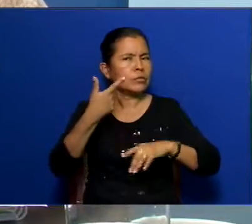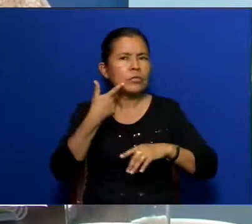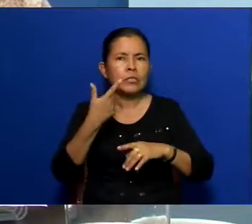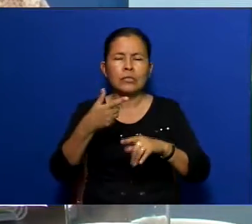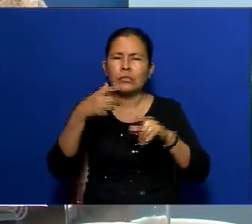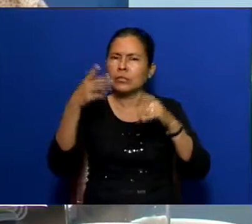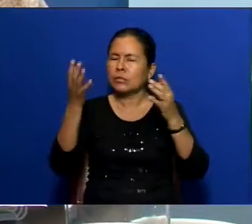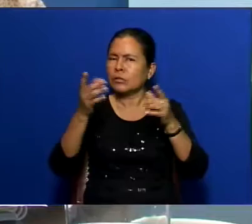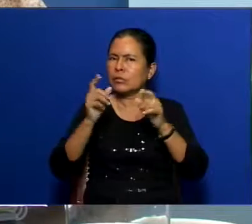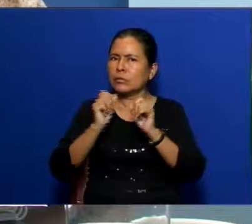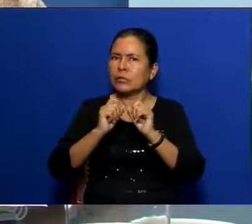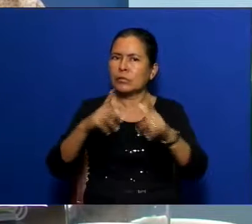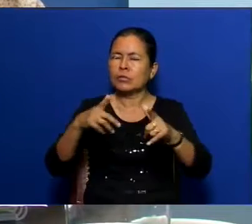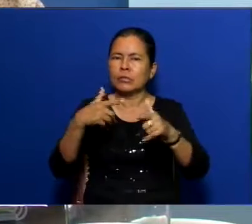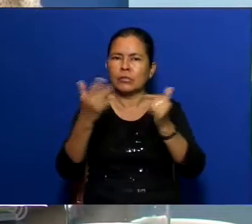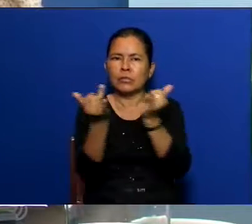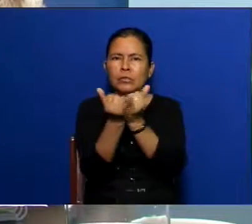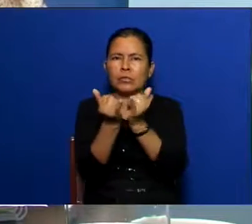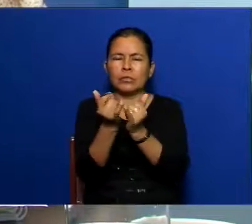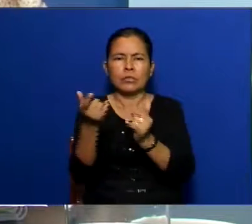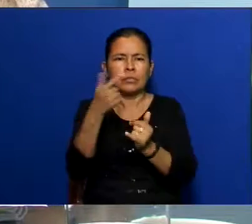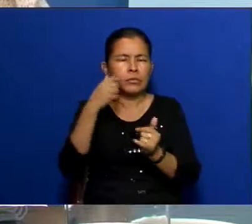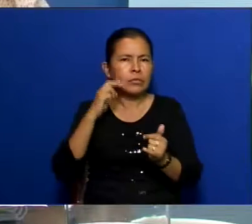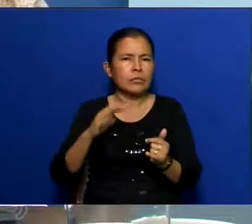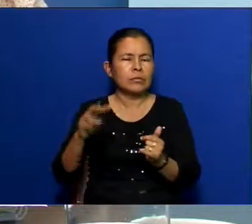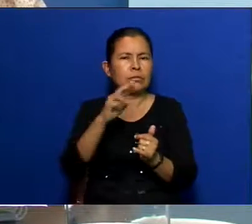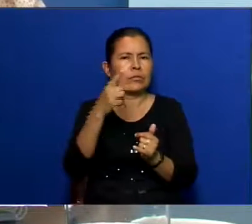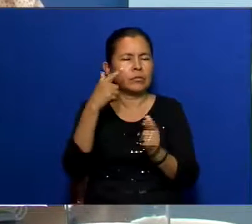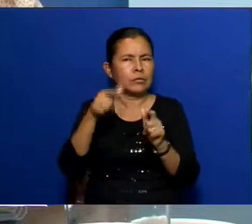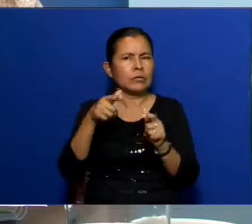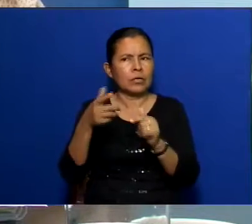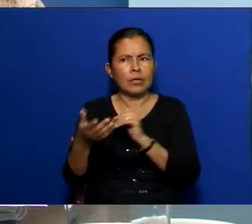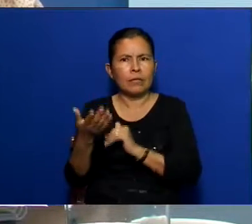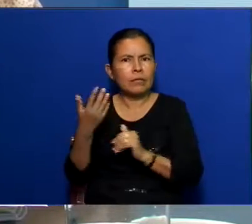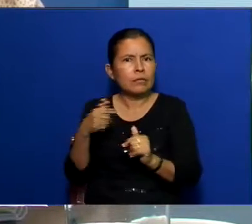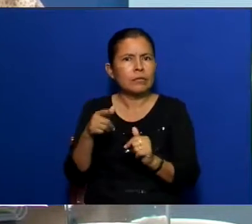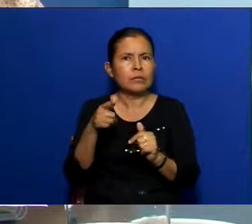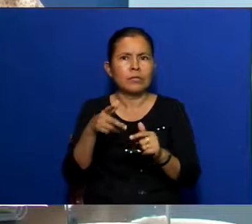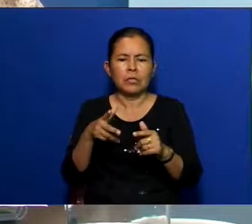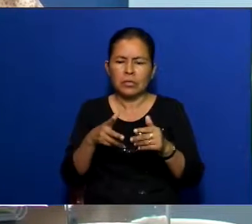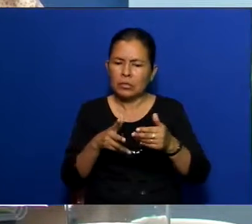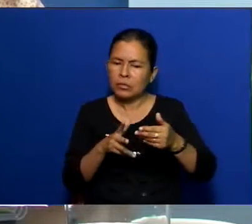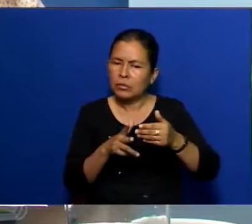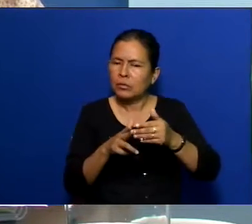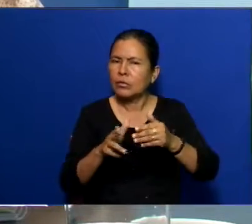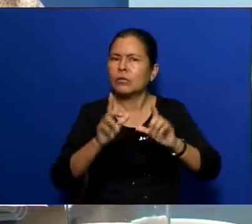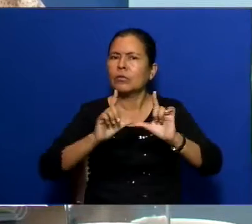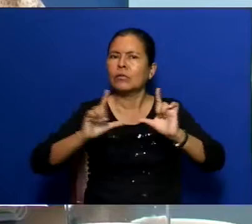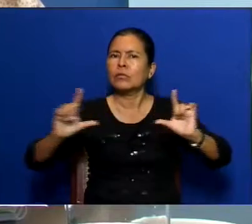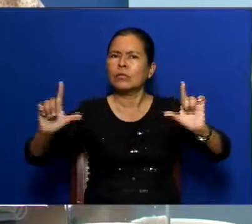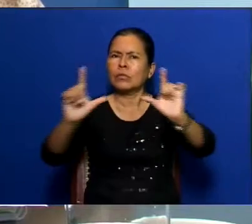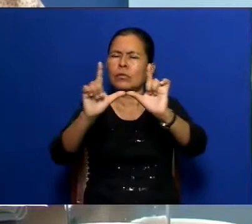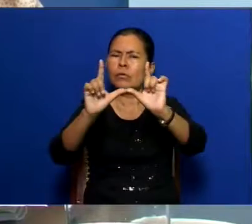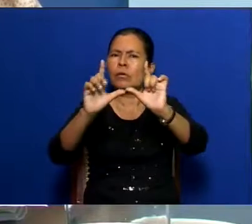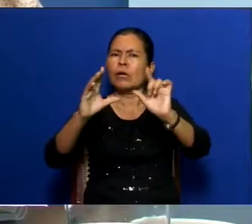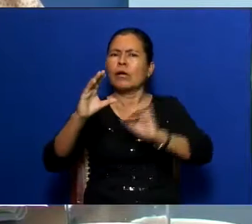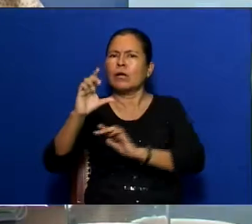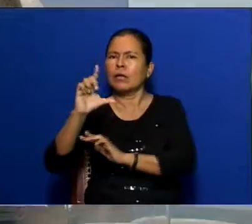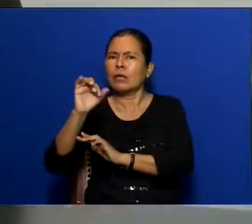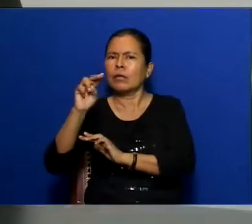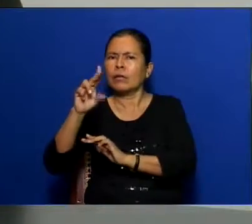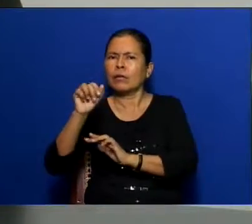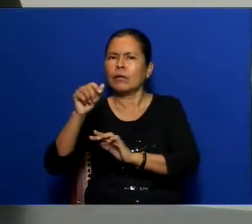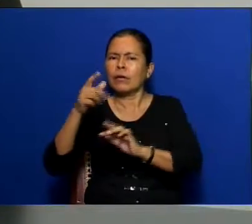a especialización, ustedes recientemente inauguraron la clínica forense para la niñez